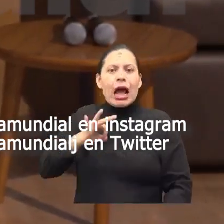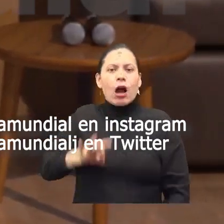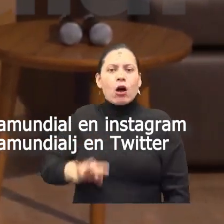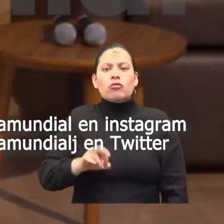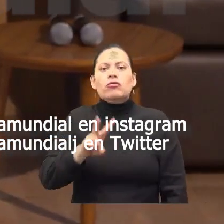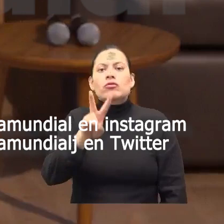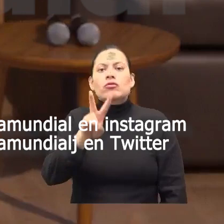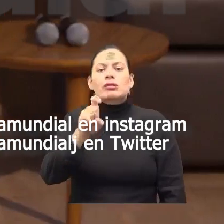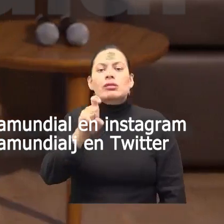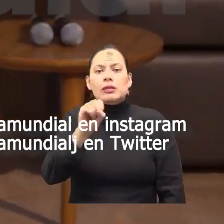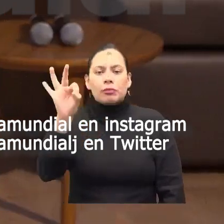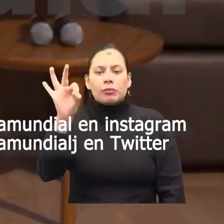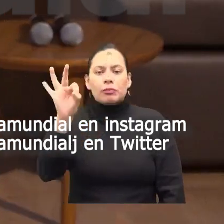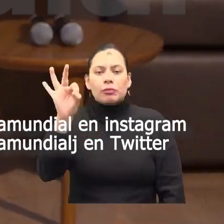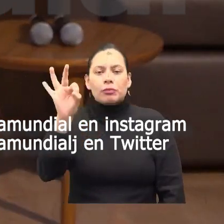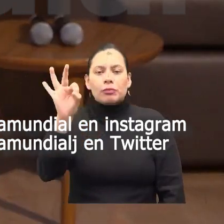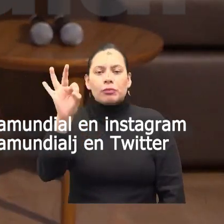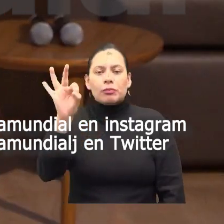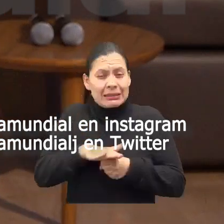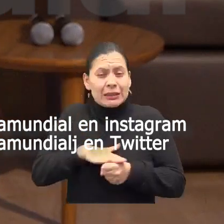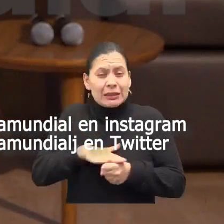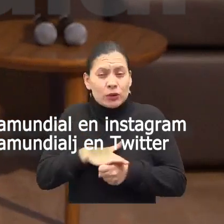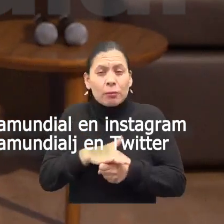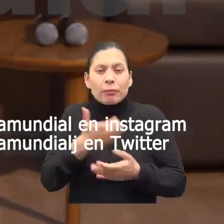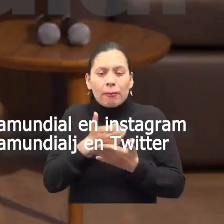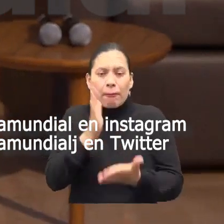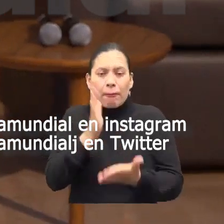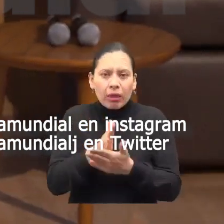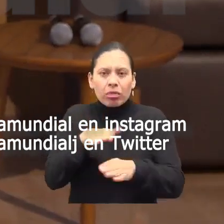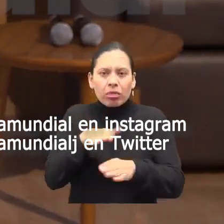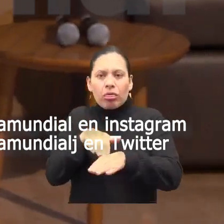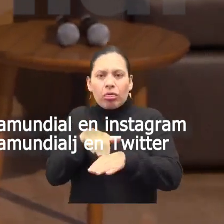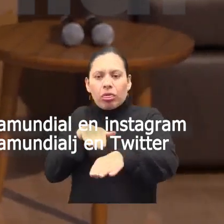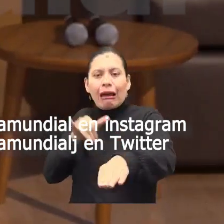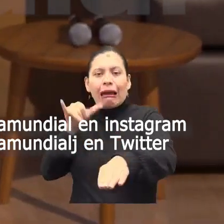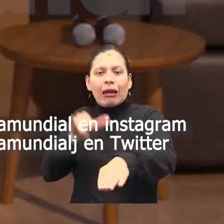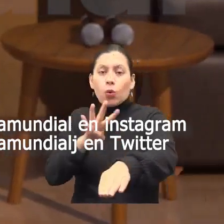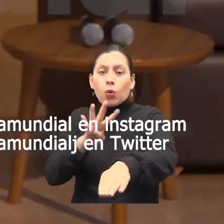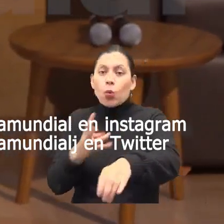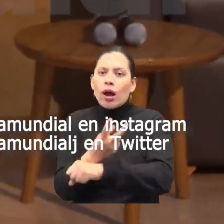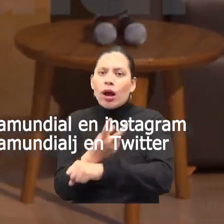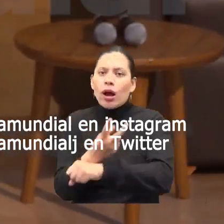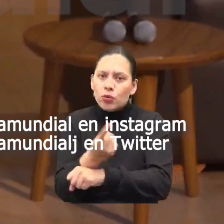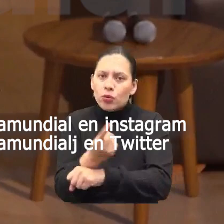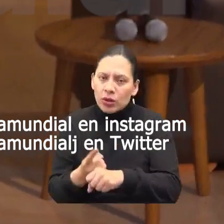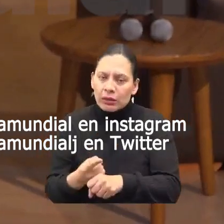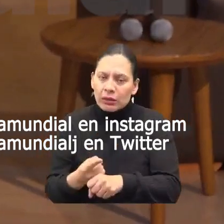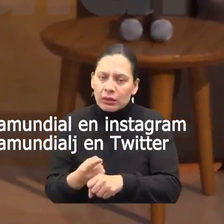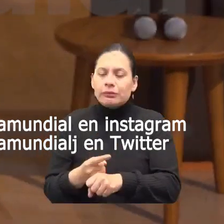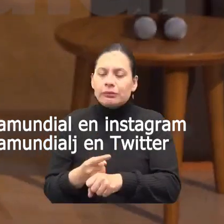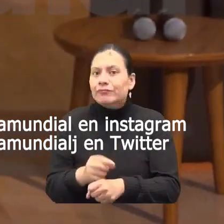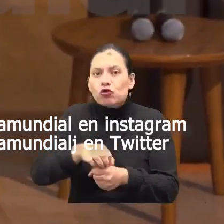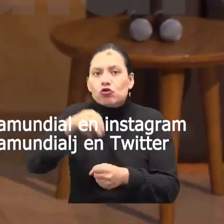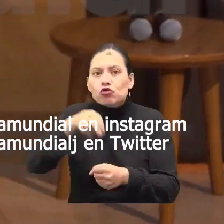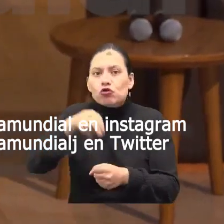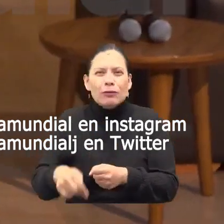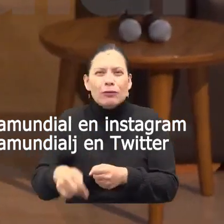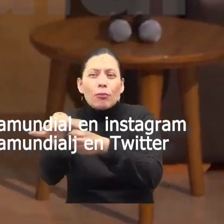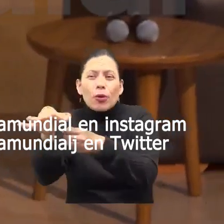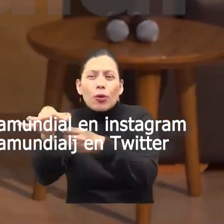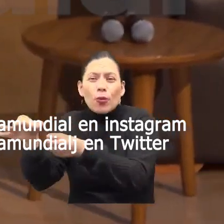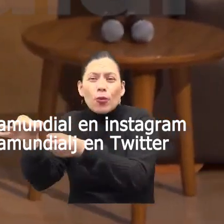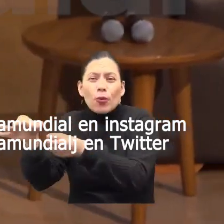rector, una situación que por un accidente de tránsito tuvimos que demorarnos casi 4 horas para llegar a Bogotá. A veces los ciudadanos de la Sabana Occidente